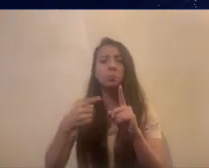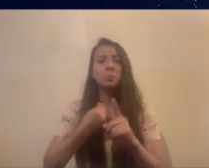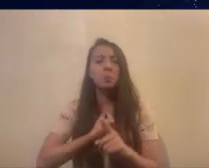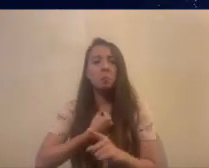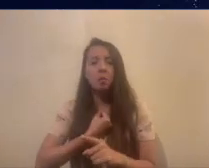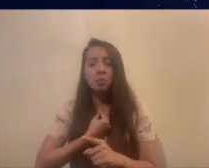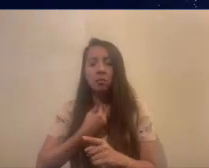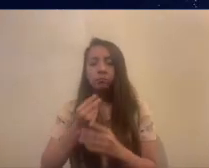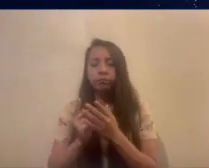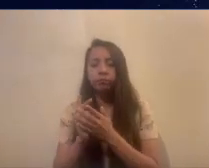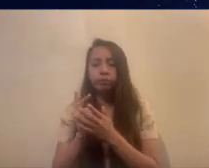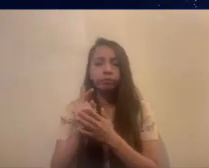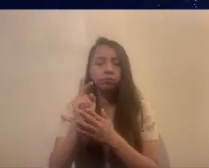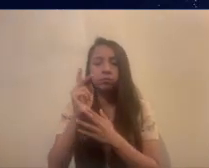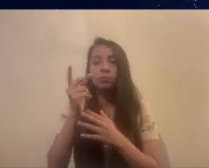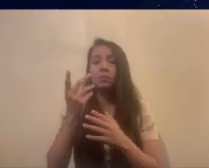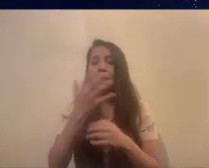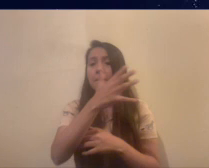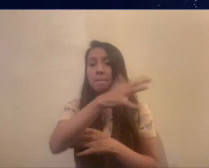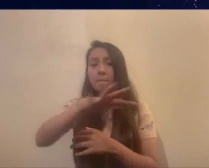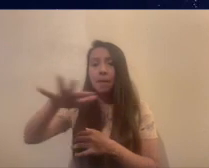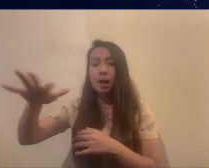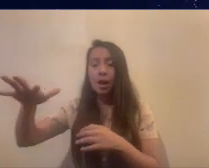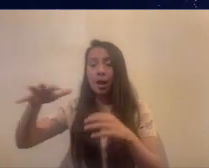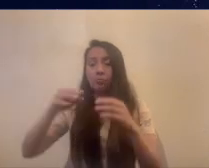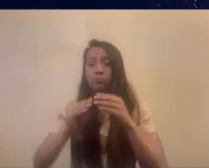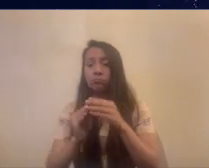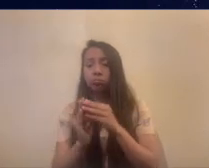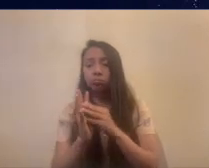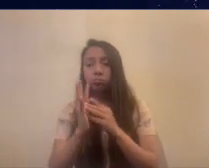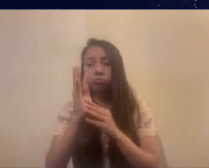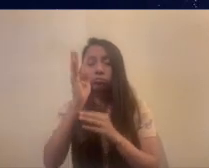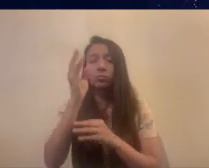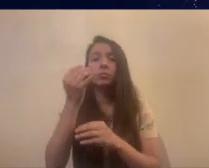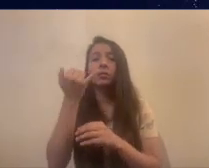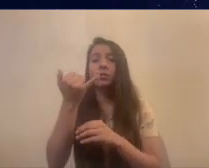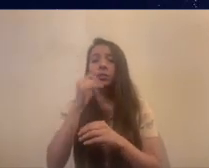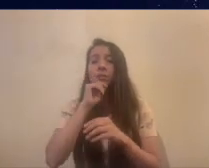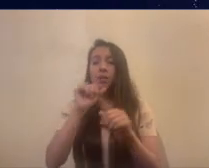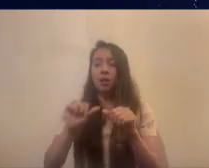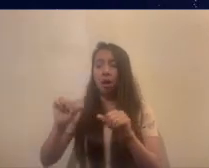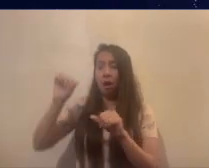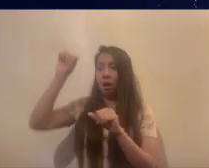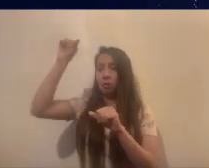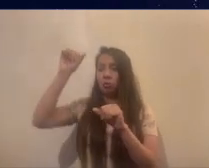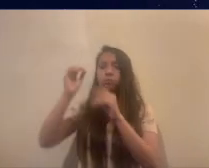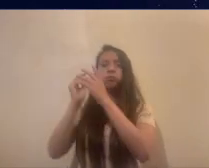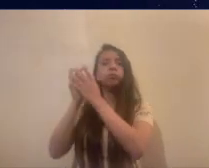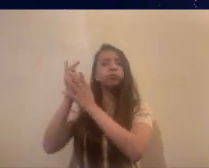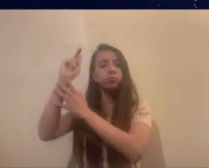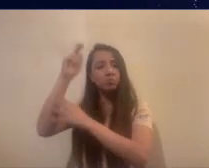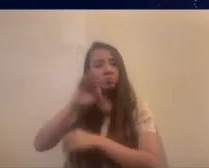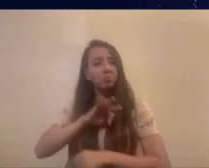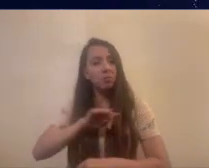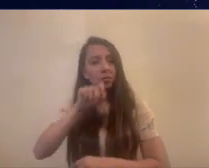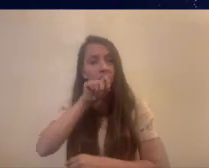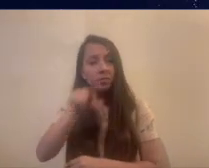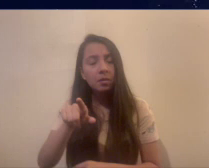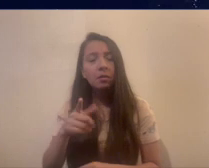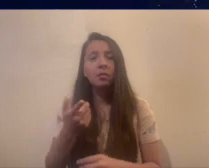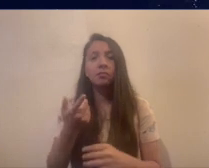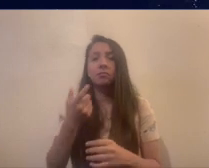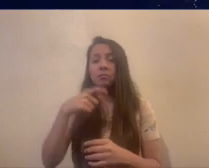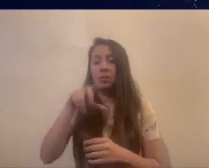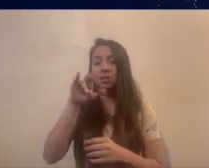sobre el nivel del mar. La quinoa crece al nivel del mar y la quinoa crece a más de 4.000 metros de altura. La quinoa crece a 20